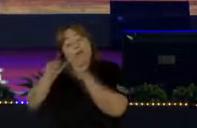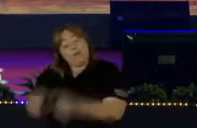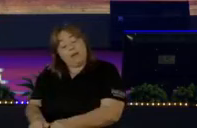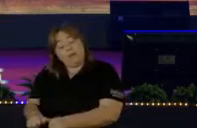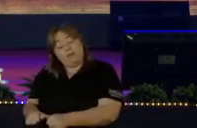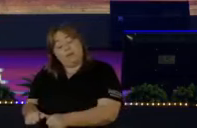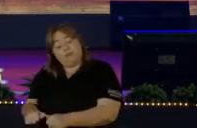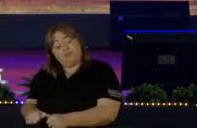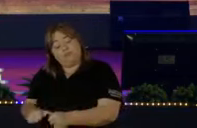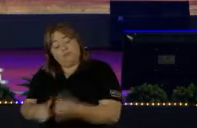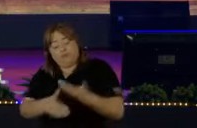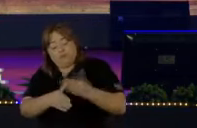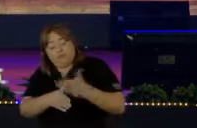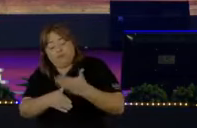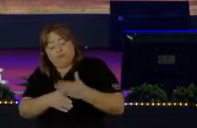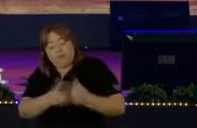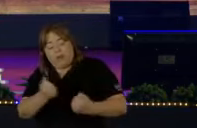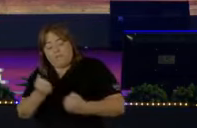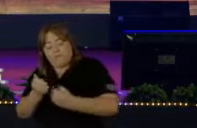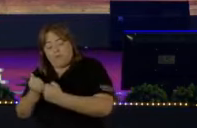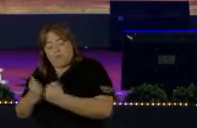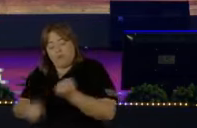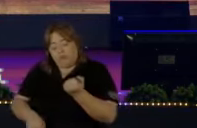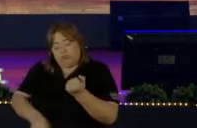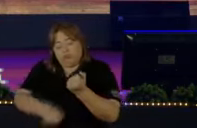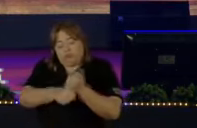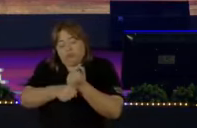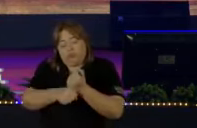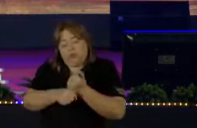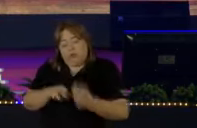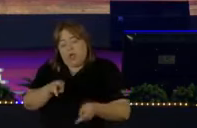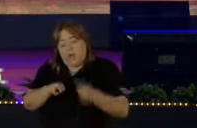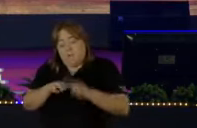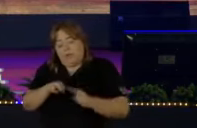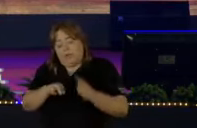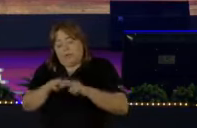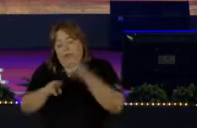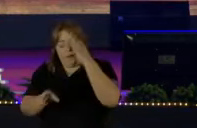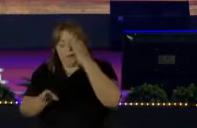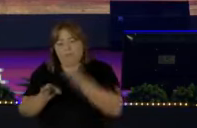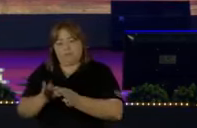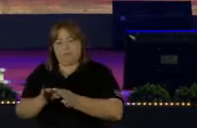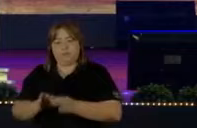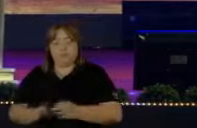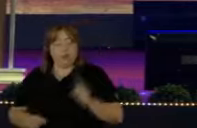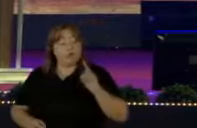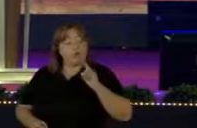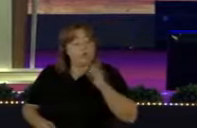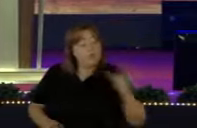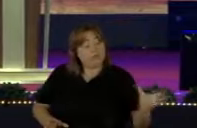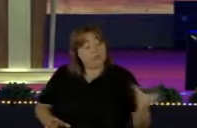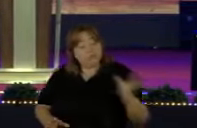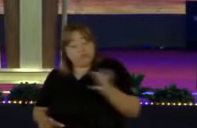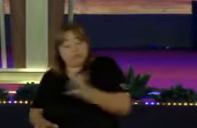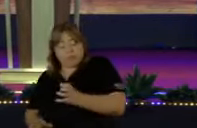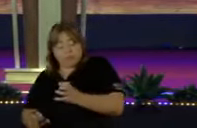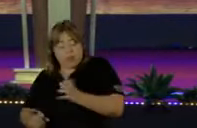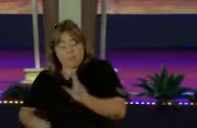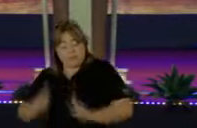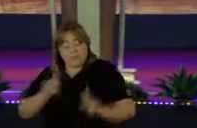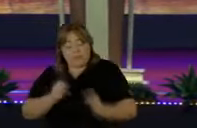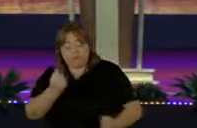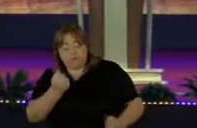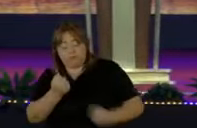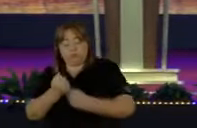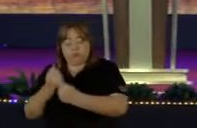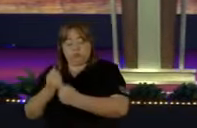del otro para fortalecerse en la fe. Usted se va a unir a aquel que le levanta, que le sostiene, que le